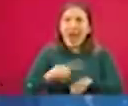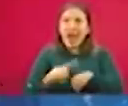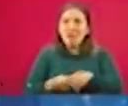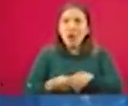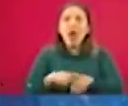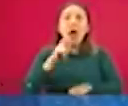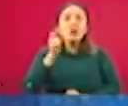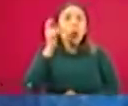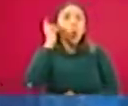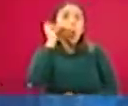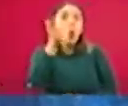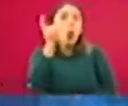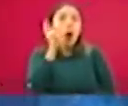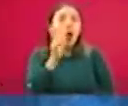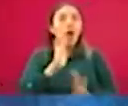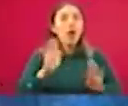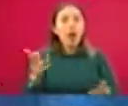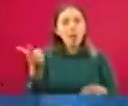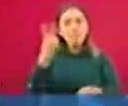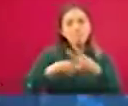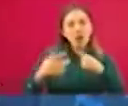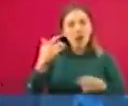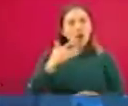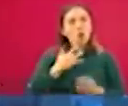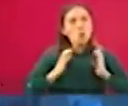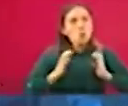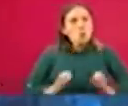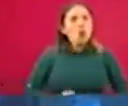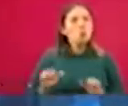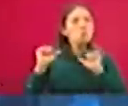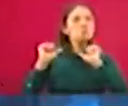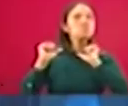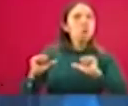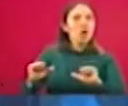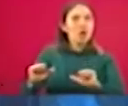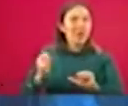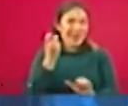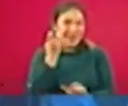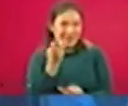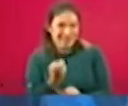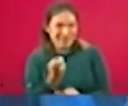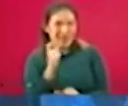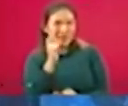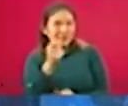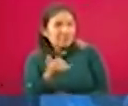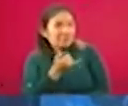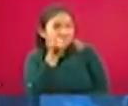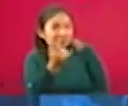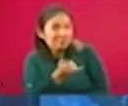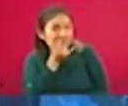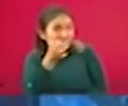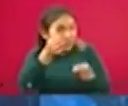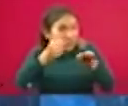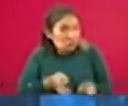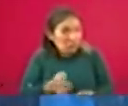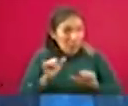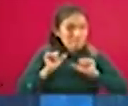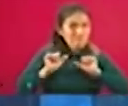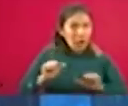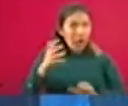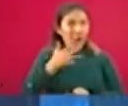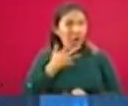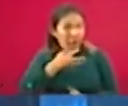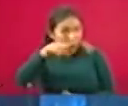revisar el expediente, los antecedentes epidemiológicos, si están disponibles las características radiológicas, la tomografía, la